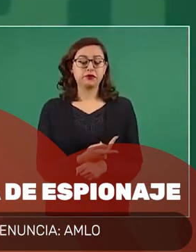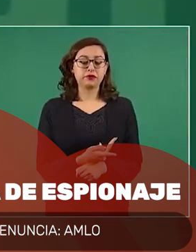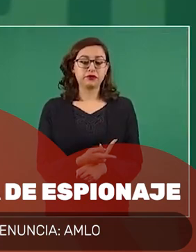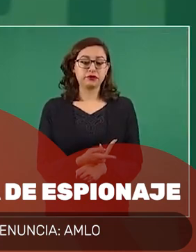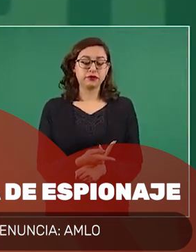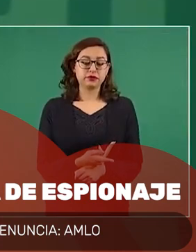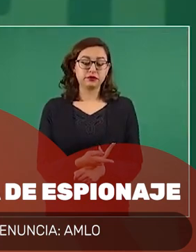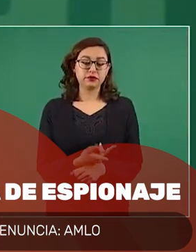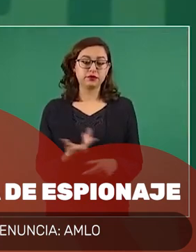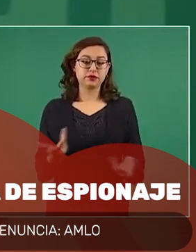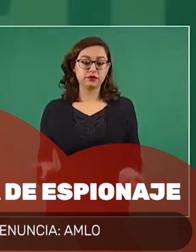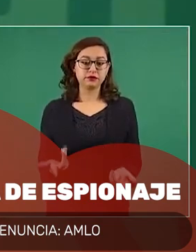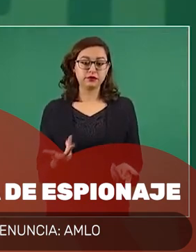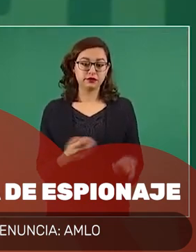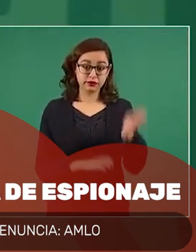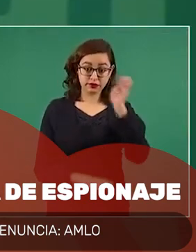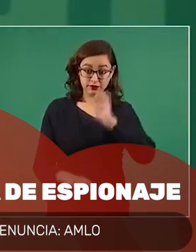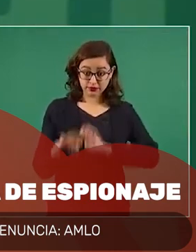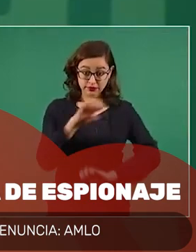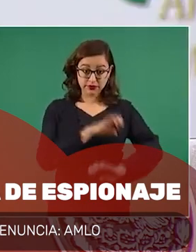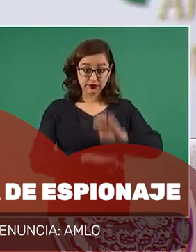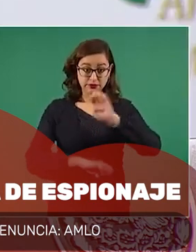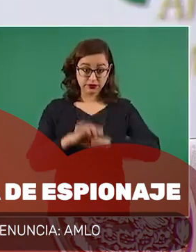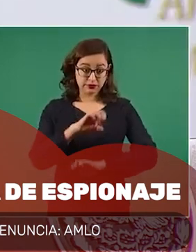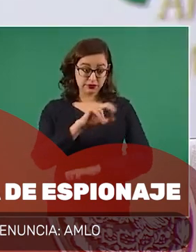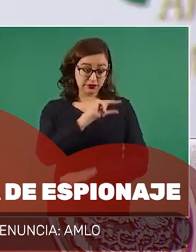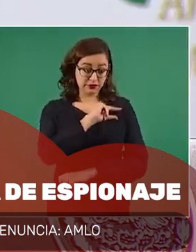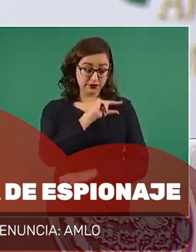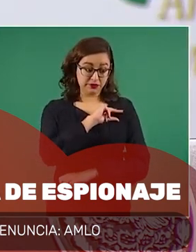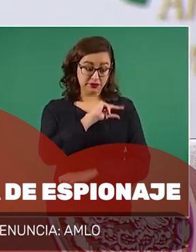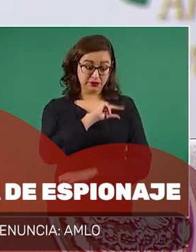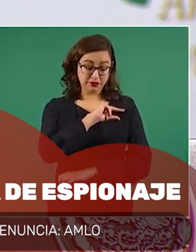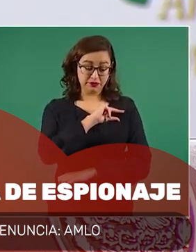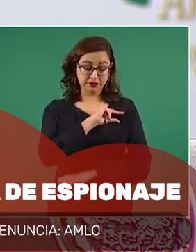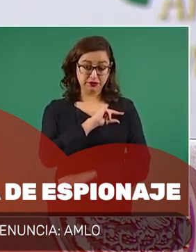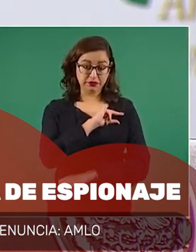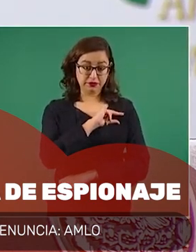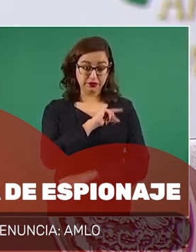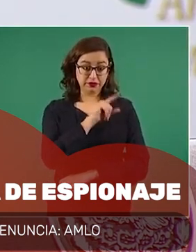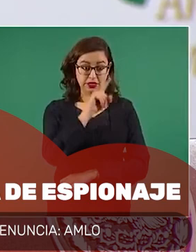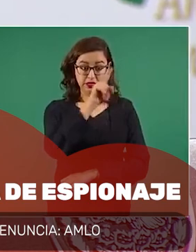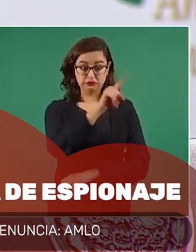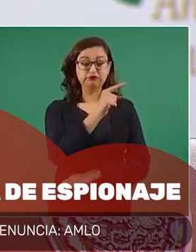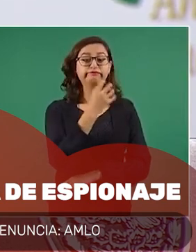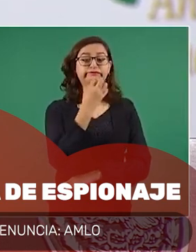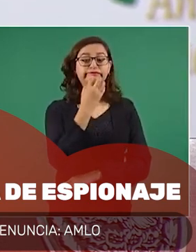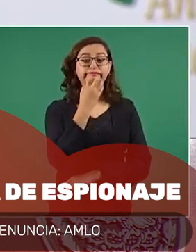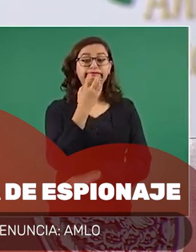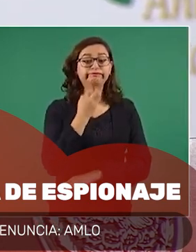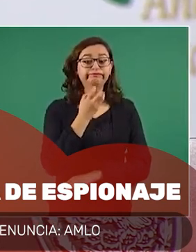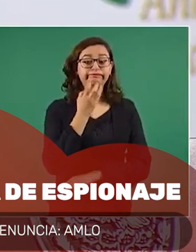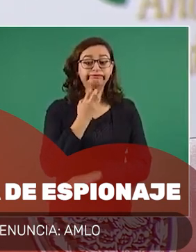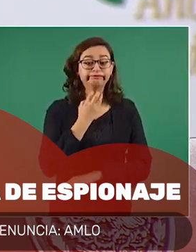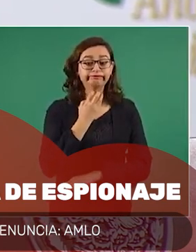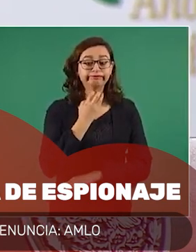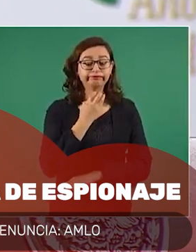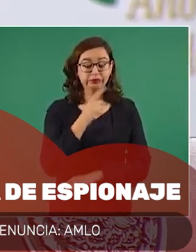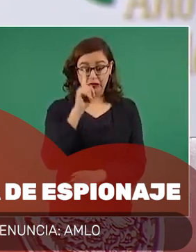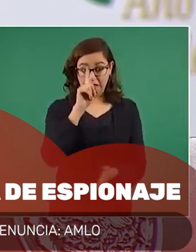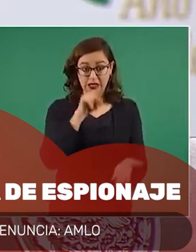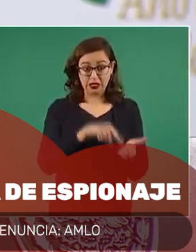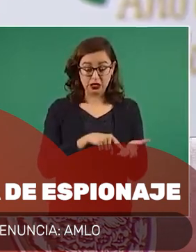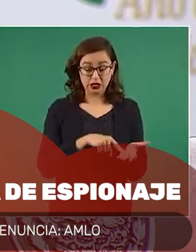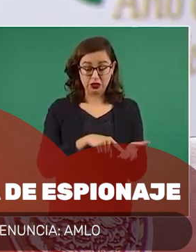cómo durante el gobierno de Enrique Peña Nieto se contrató un sistema de espionaje israelí Pegasus, con el que cerca de 50 personas cercanas a él